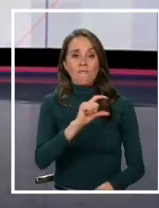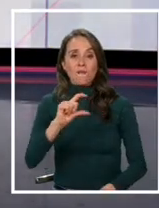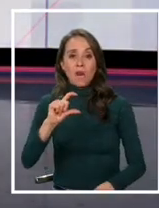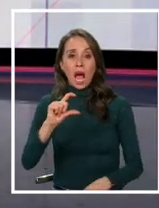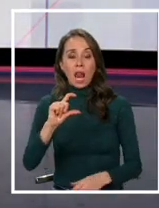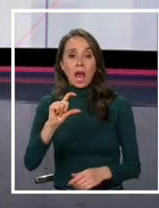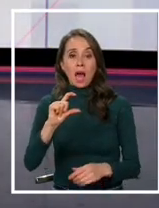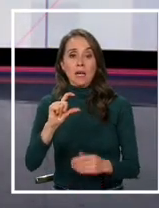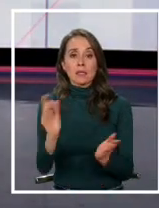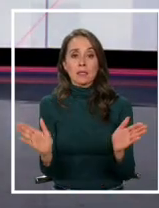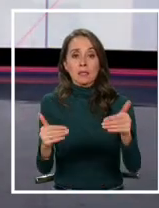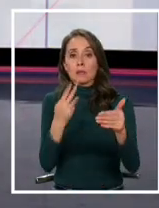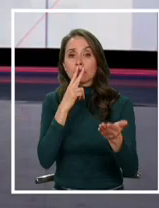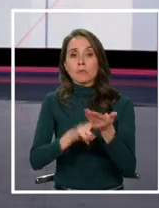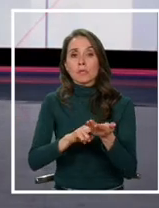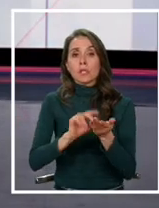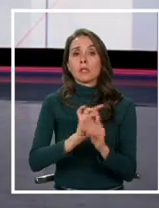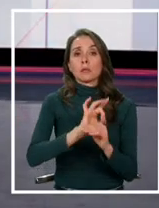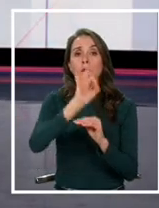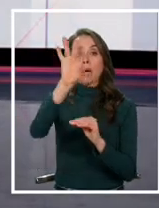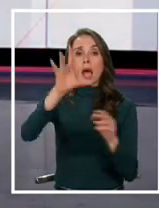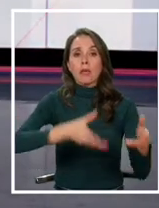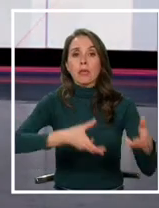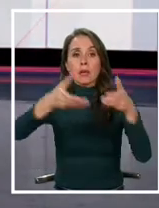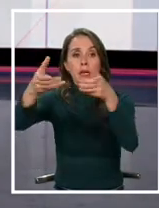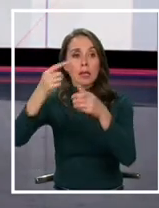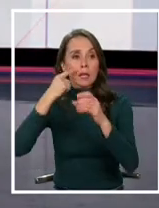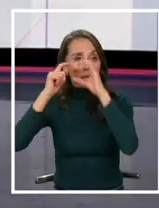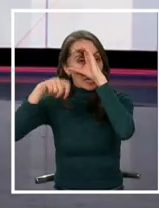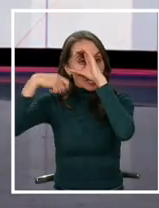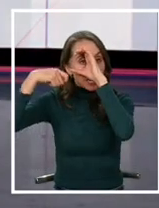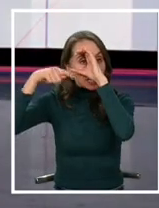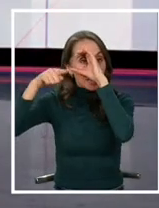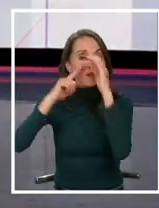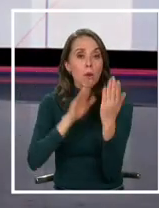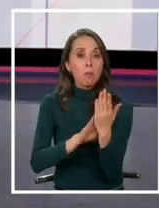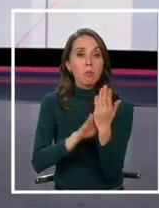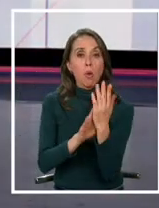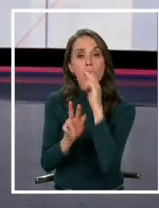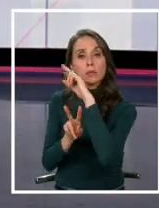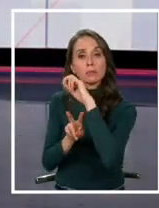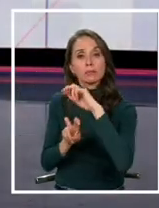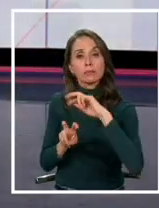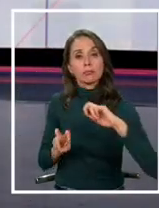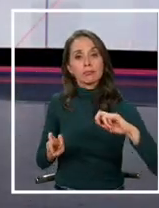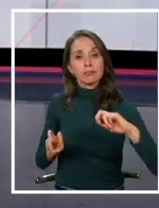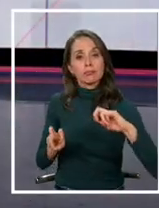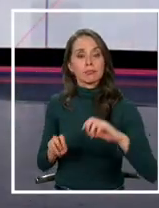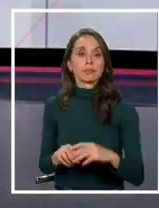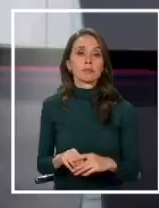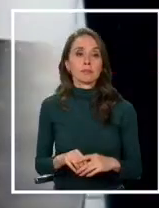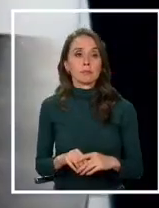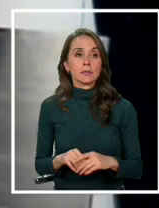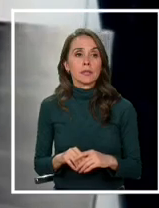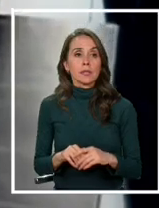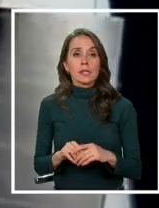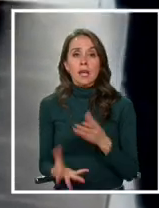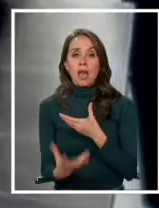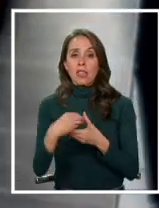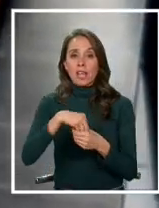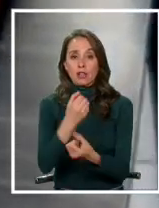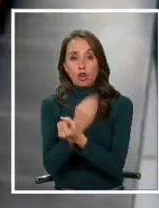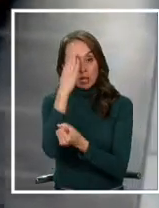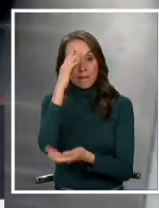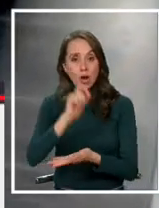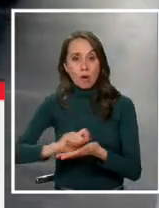a través de una encomienda estas imágenes exclusivas son parte de las pruebas de una investigación una alerta interna en